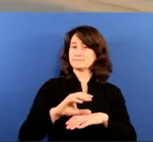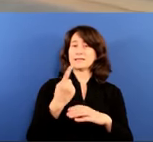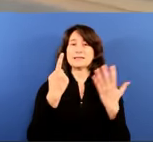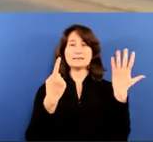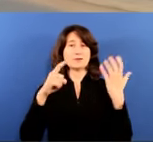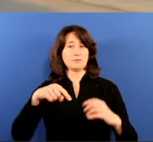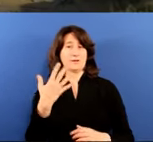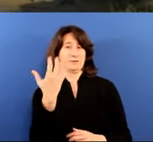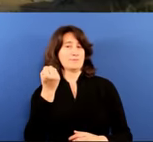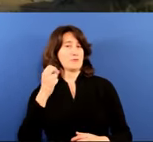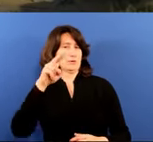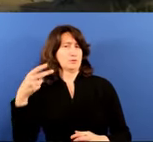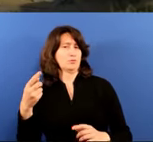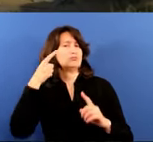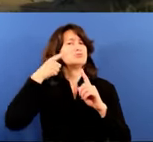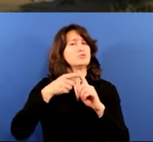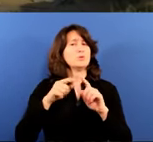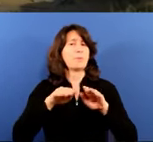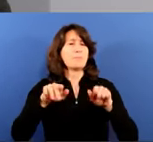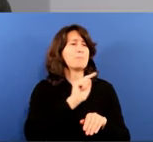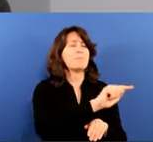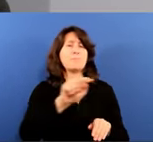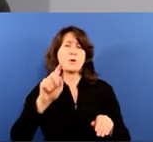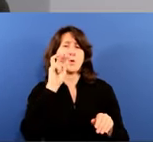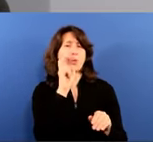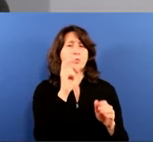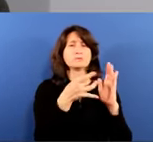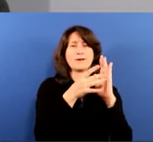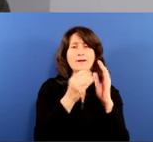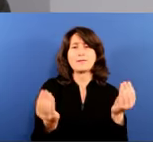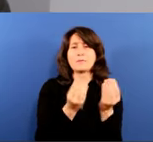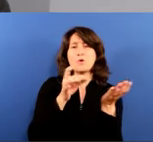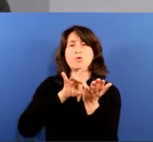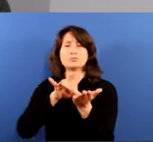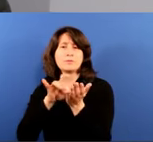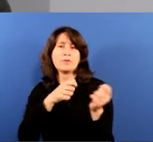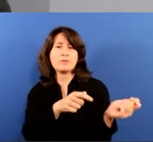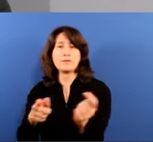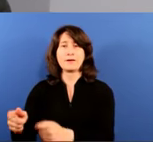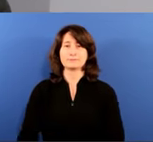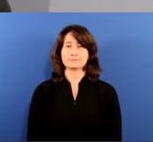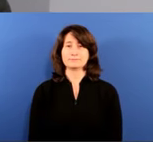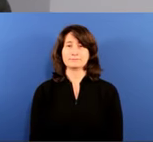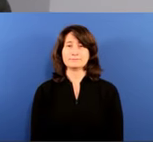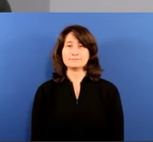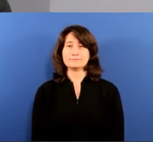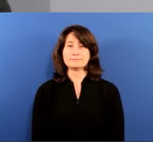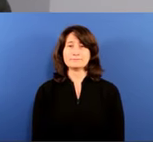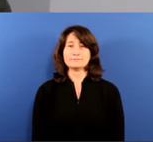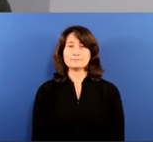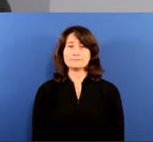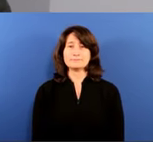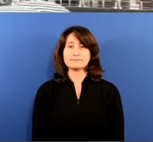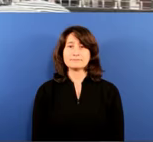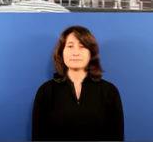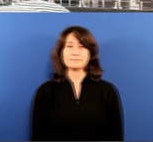a las playas. Este año cabe destacar que Gorlitz se incorpora al Sistema Integrado de Gestión Medioambiental y de Calidad implantado en las playas